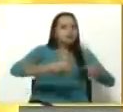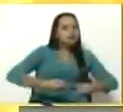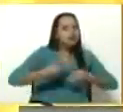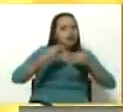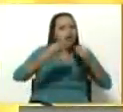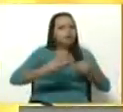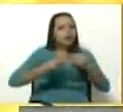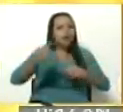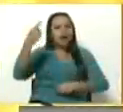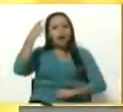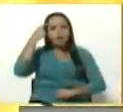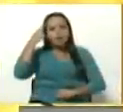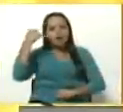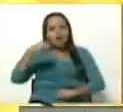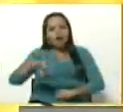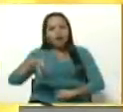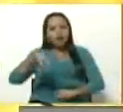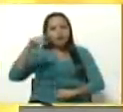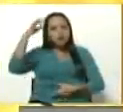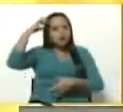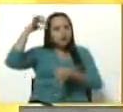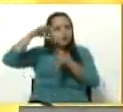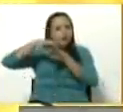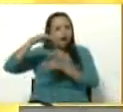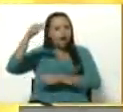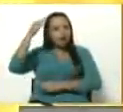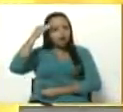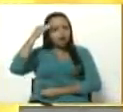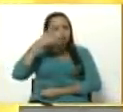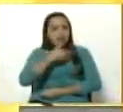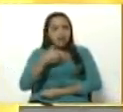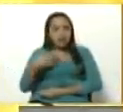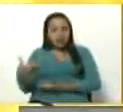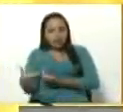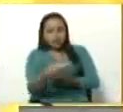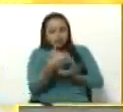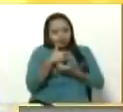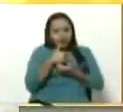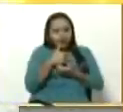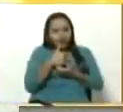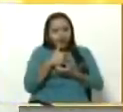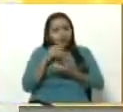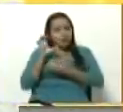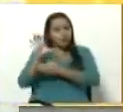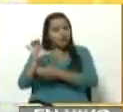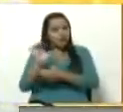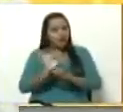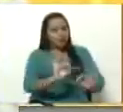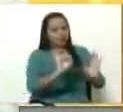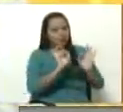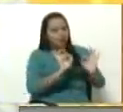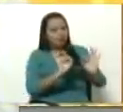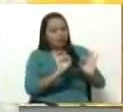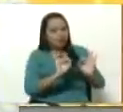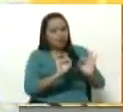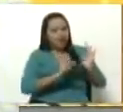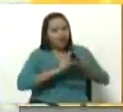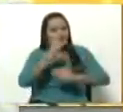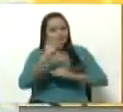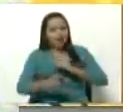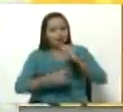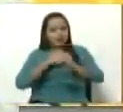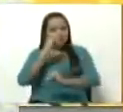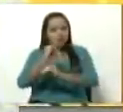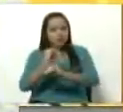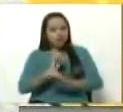la cabeza han sembrado los que quieren adueñarse en nuestro país, específicamente del plan